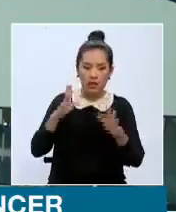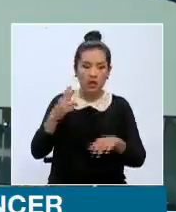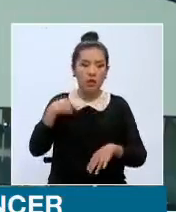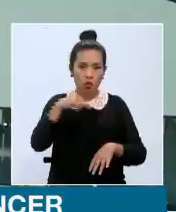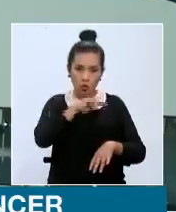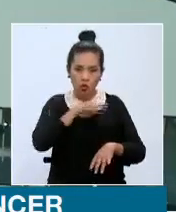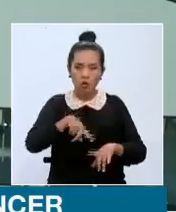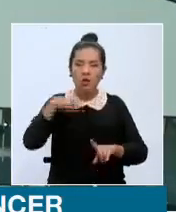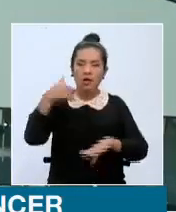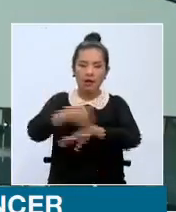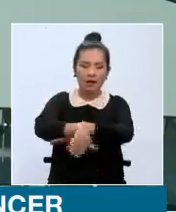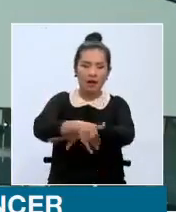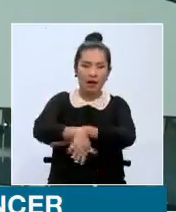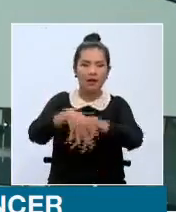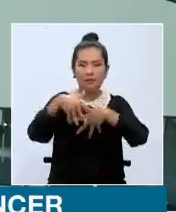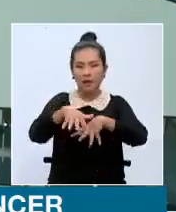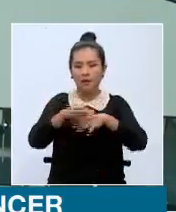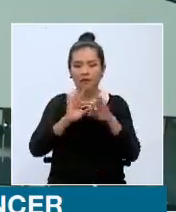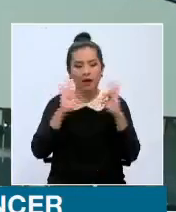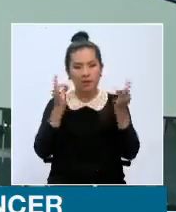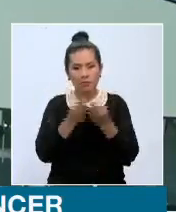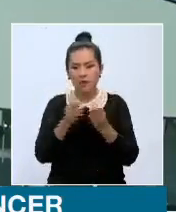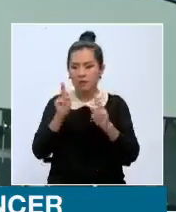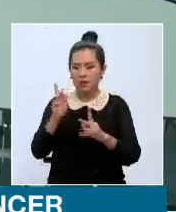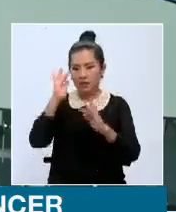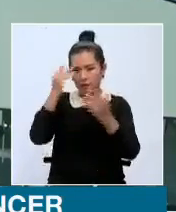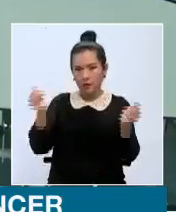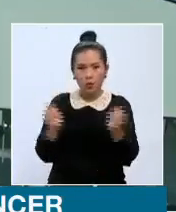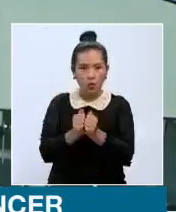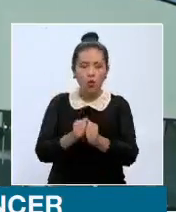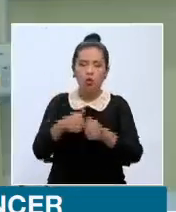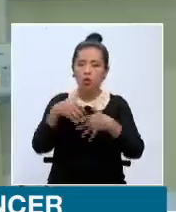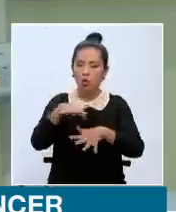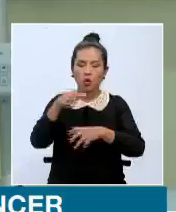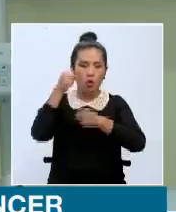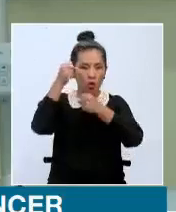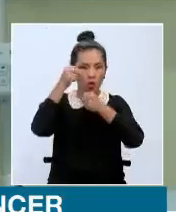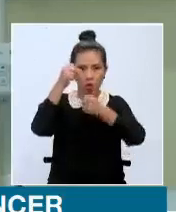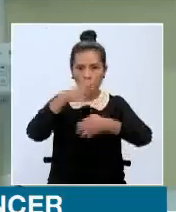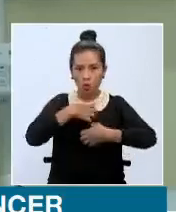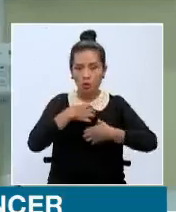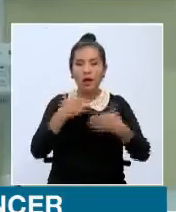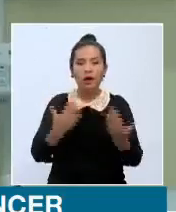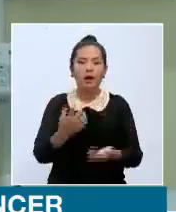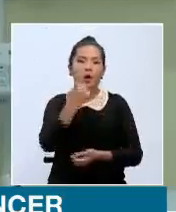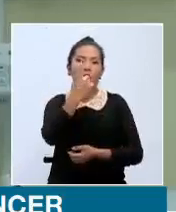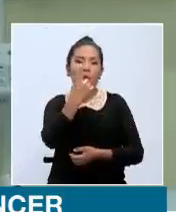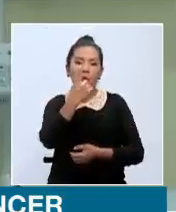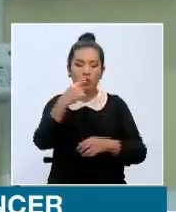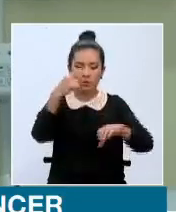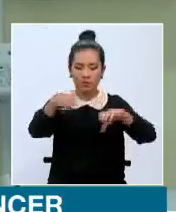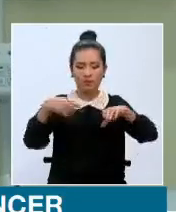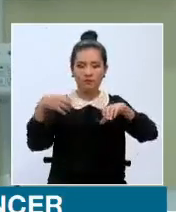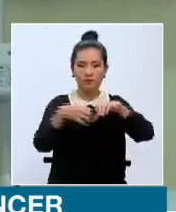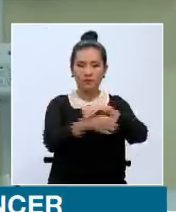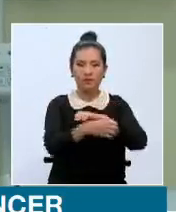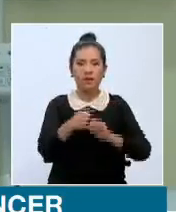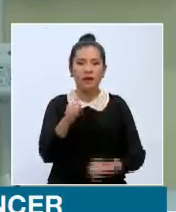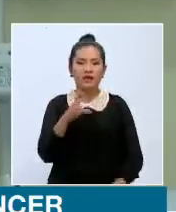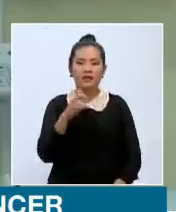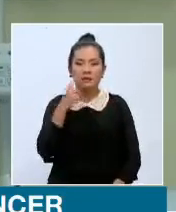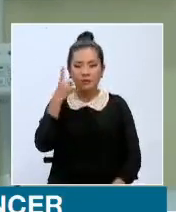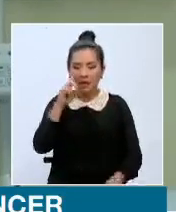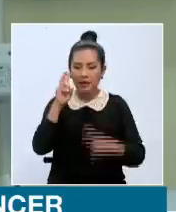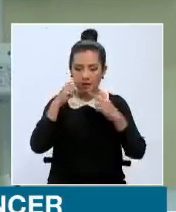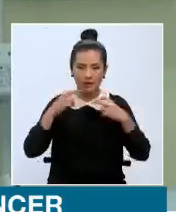los pacientes, de los familiares, pues ahora también tenemos un acelerador lineal en el hospital de clínicas moderno,